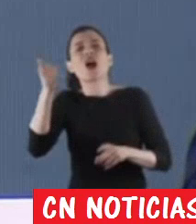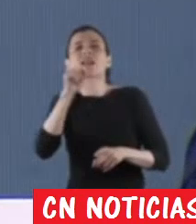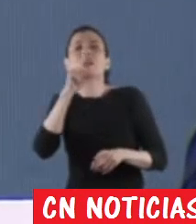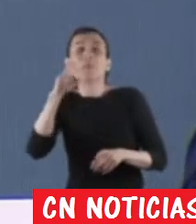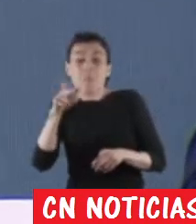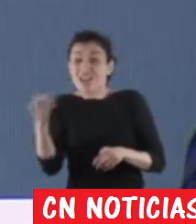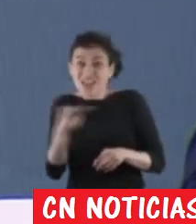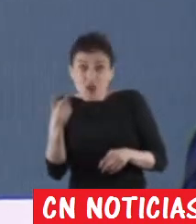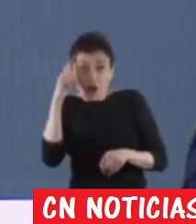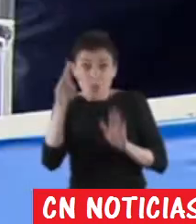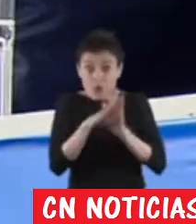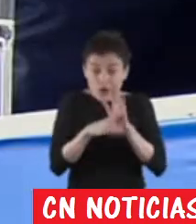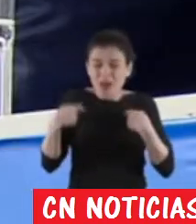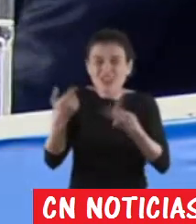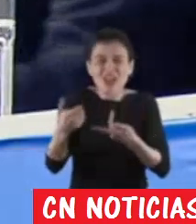permitieron